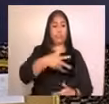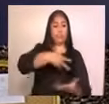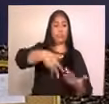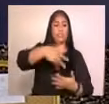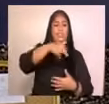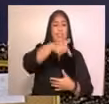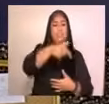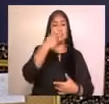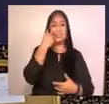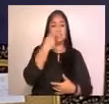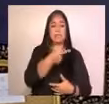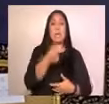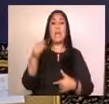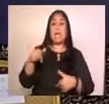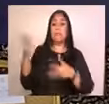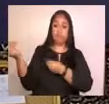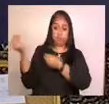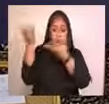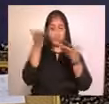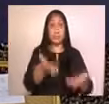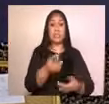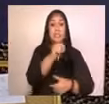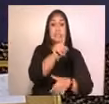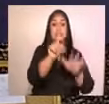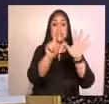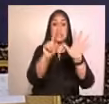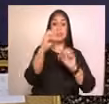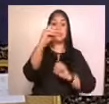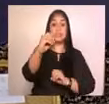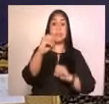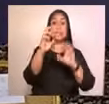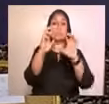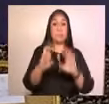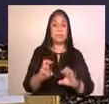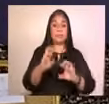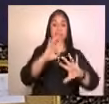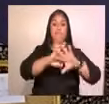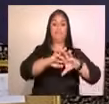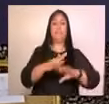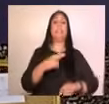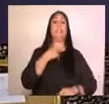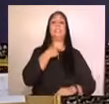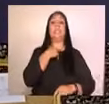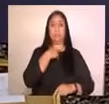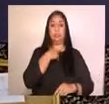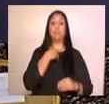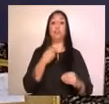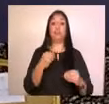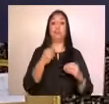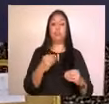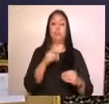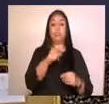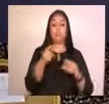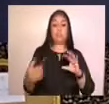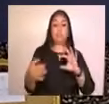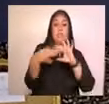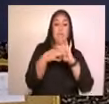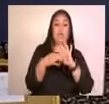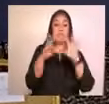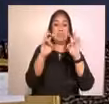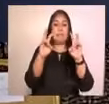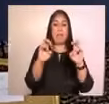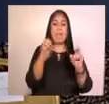Aquí serán traídos 260 privados de libertad de alta peligrosidad vinculados al delito de